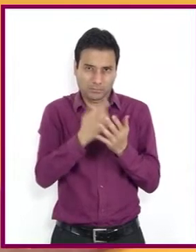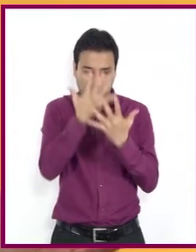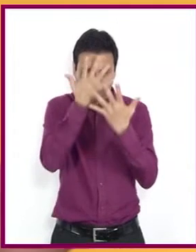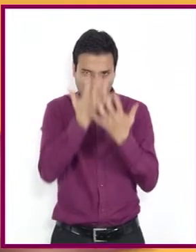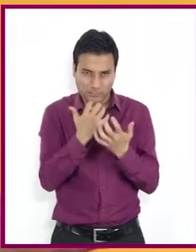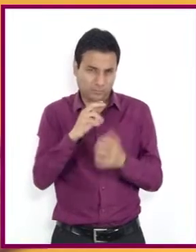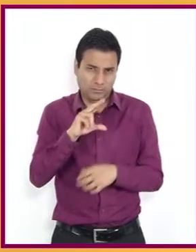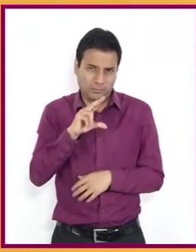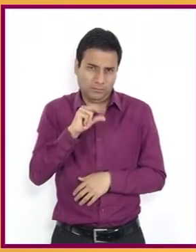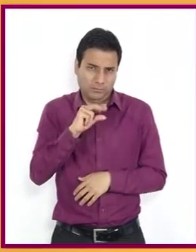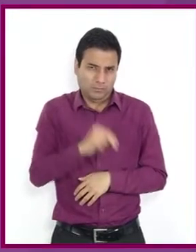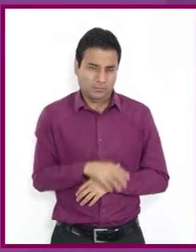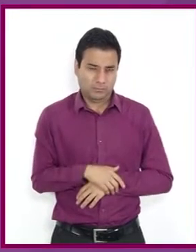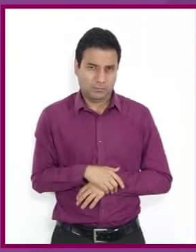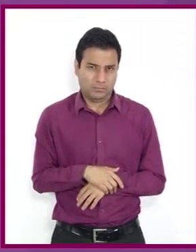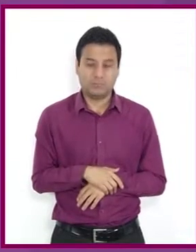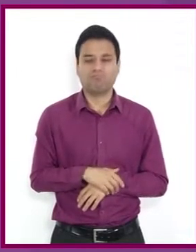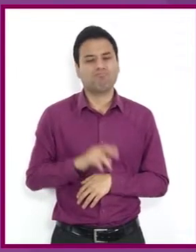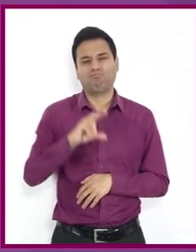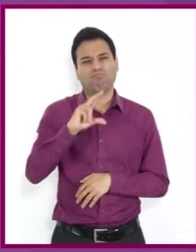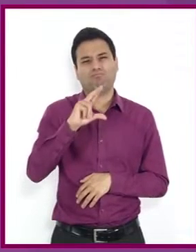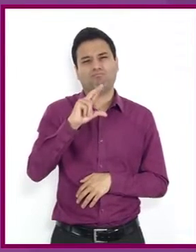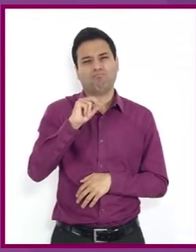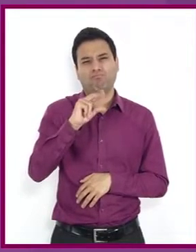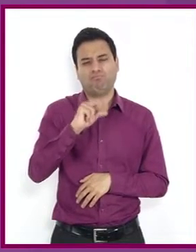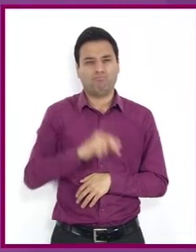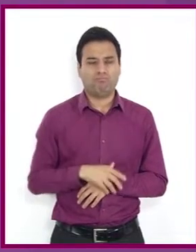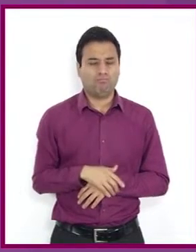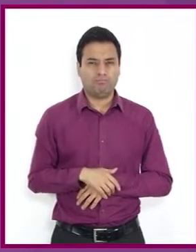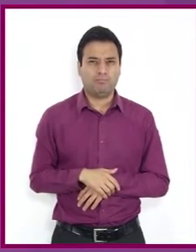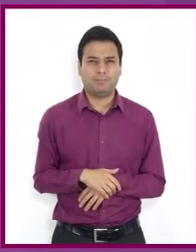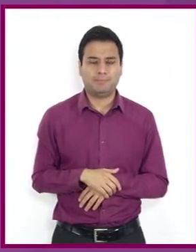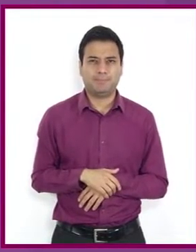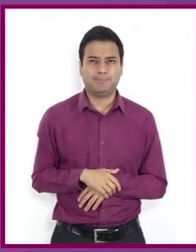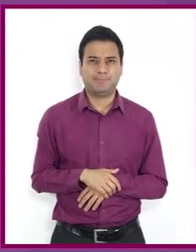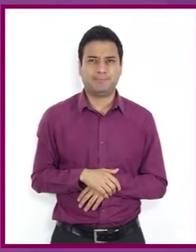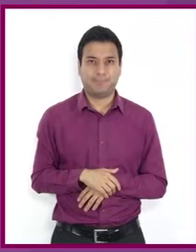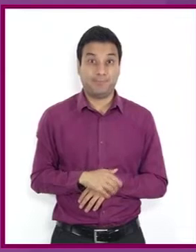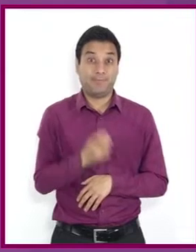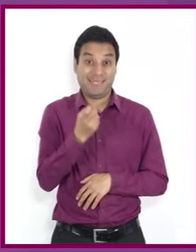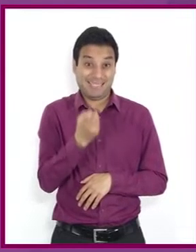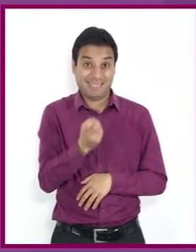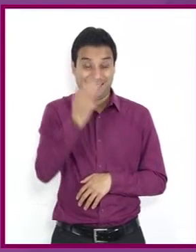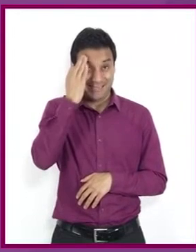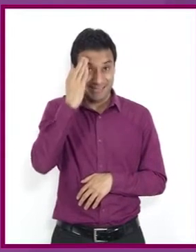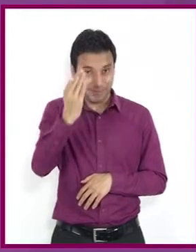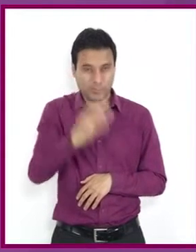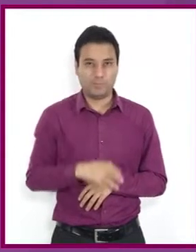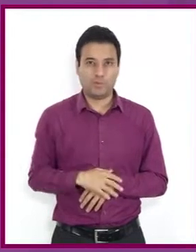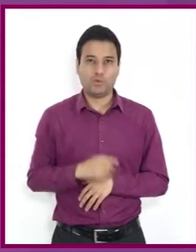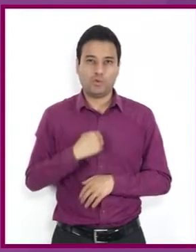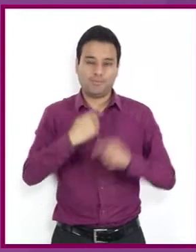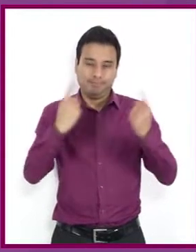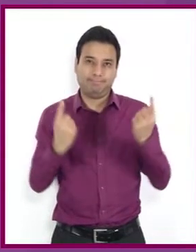en esa época, ¿o me equivoco? No, claro que no. Por ese tiempo conocí a Marina